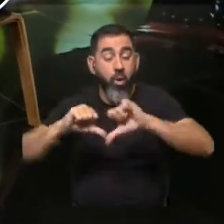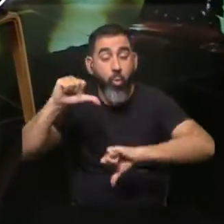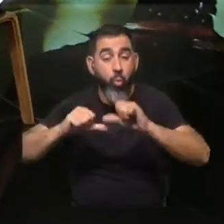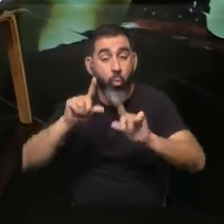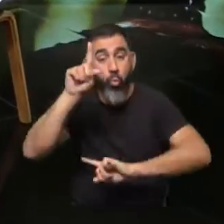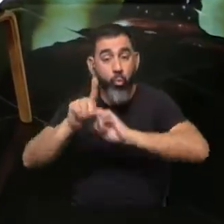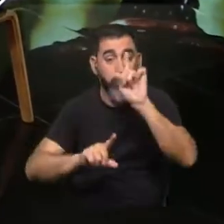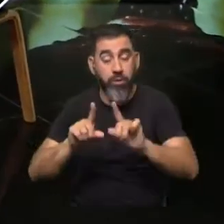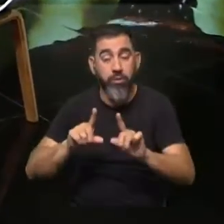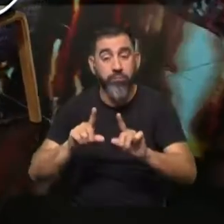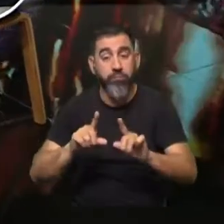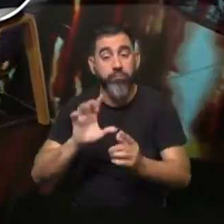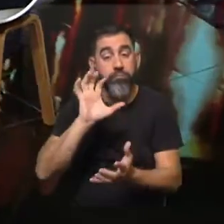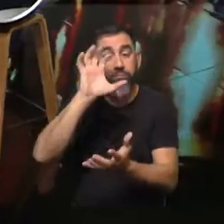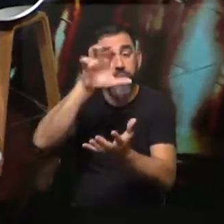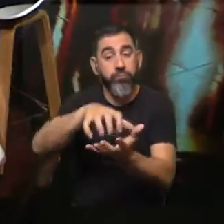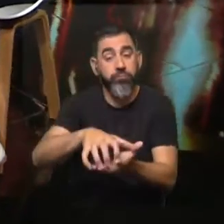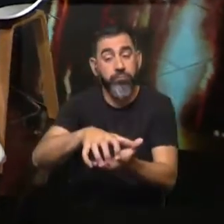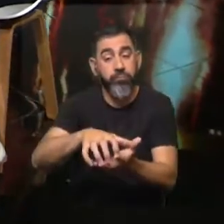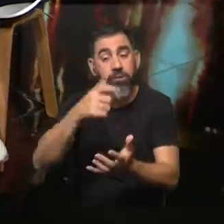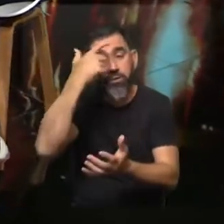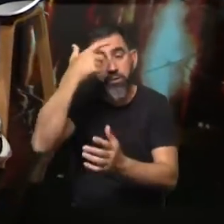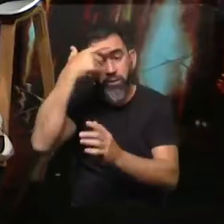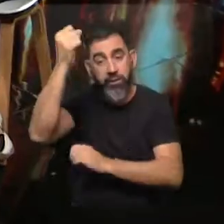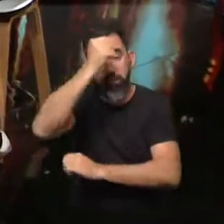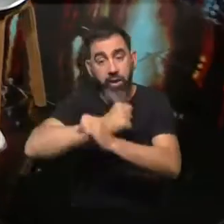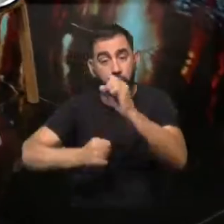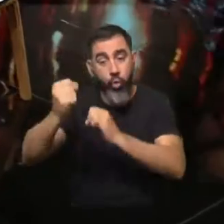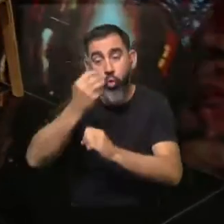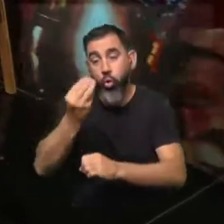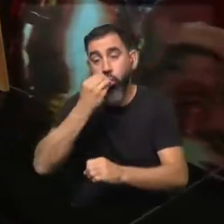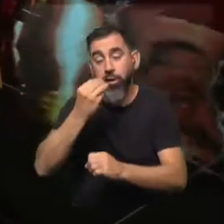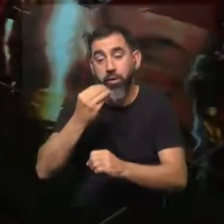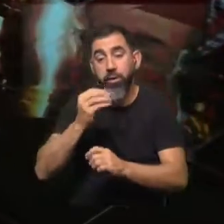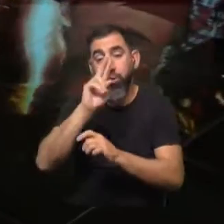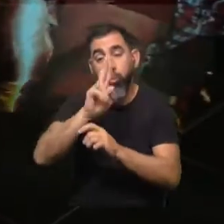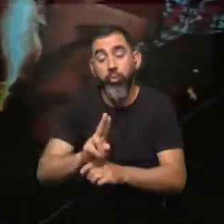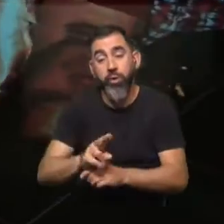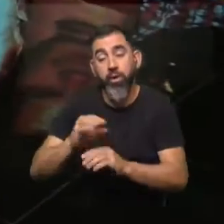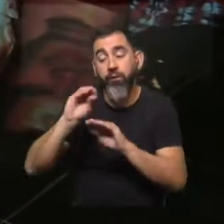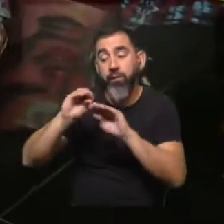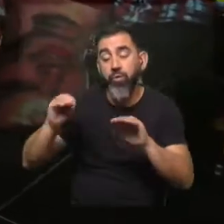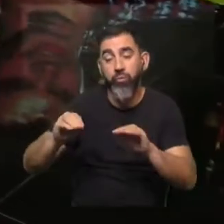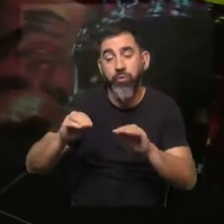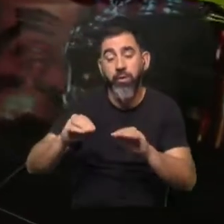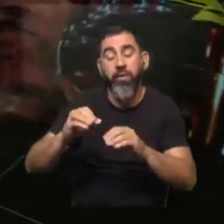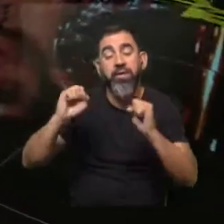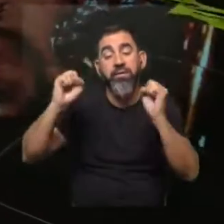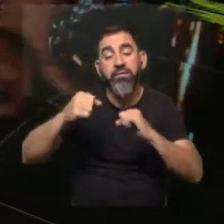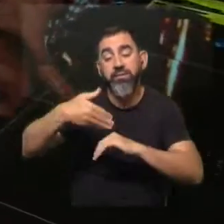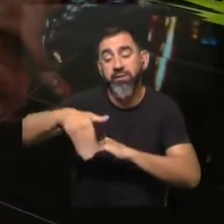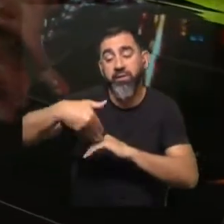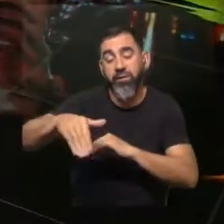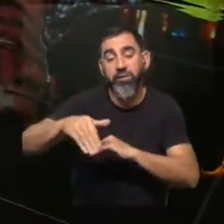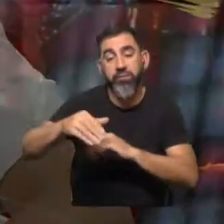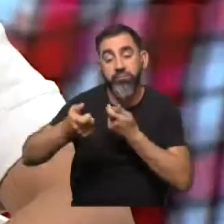en el Departamento de Ciencia y Tecnología de los Alimentos, que es con la utilización de desechos como el bagazo de cerveza y